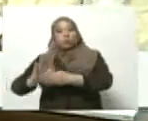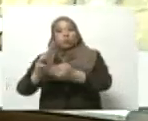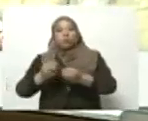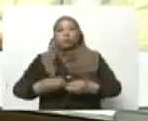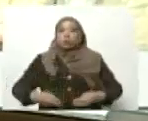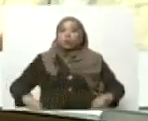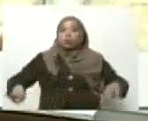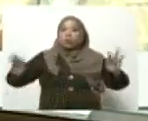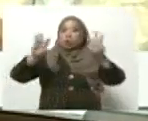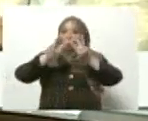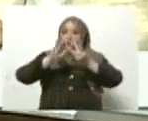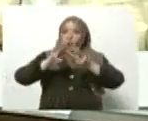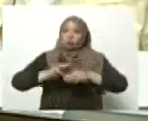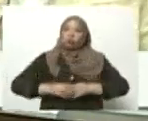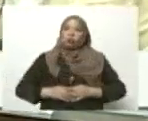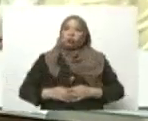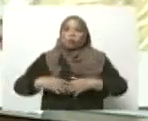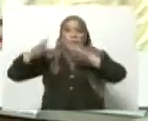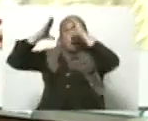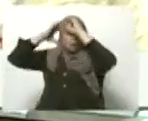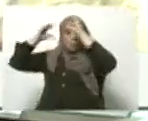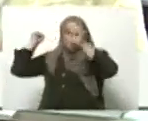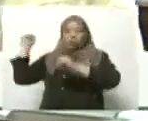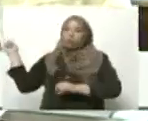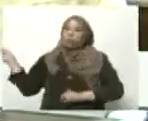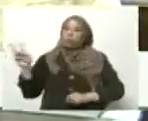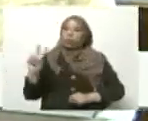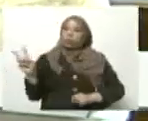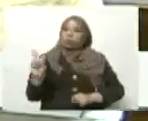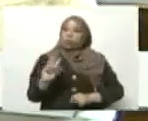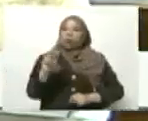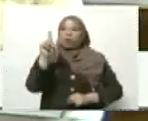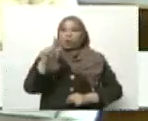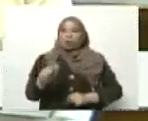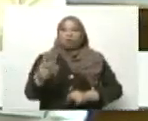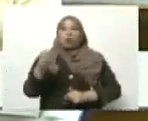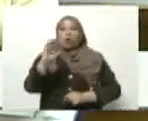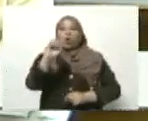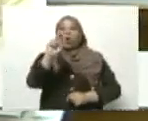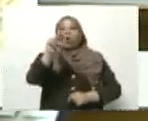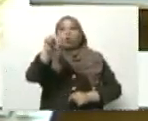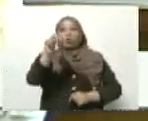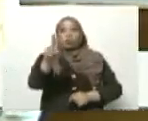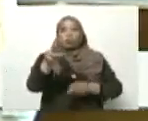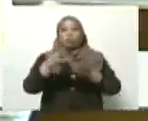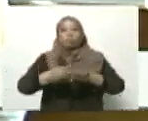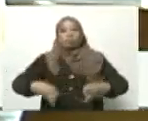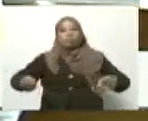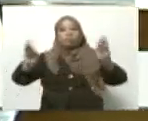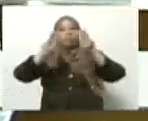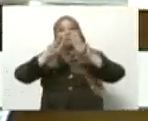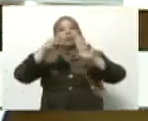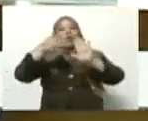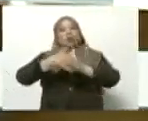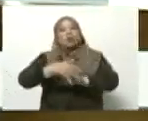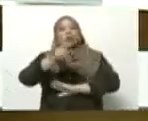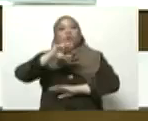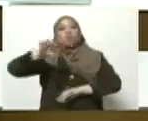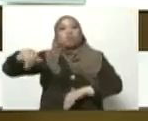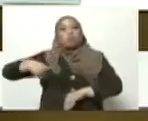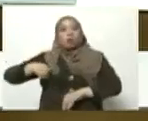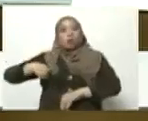Estados Americanos, embajador de Venezuela en la Organización de las Naciones Unidas y también ha sido canciller de